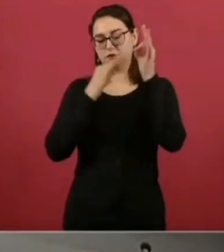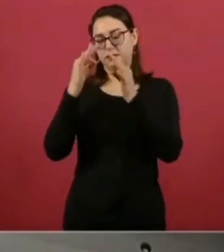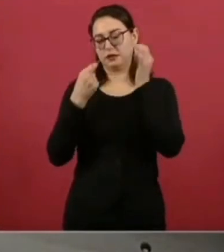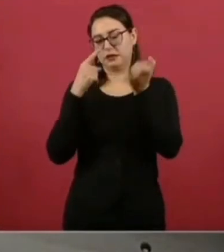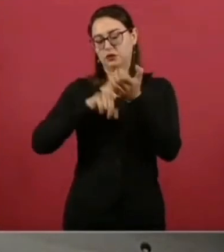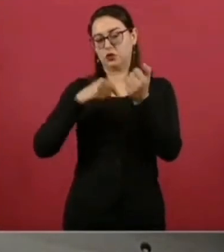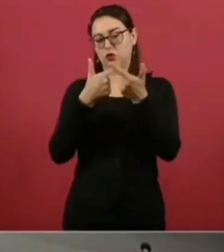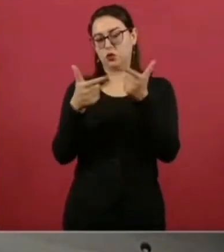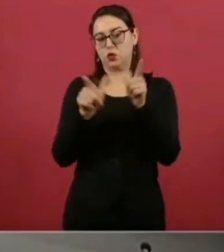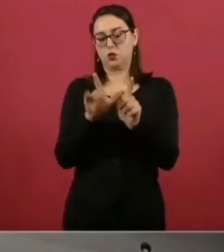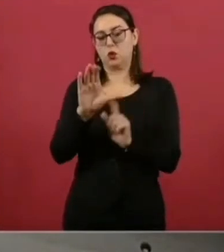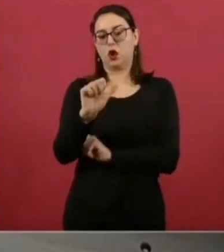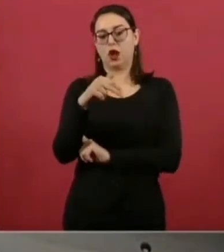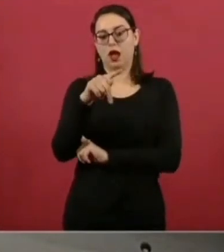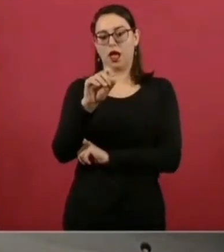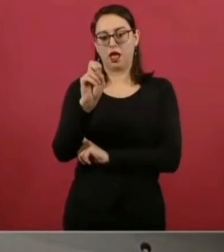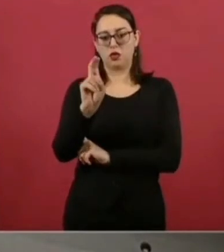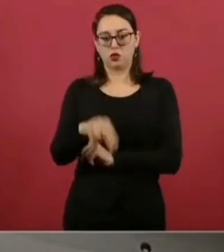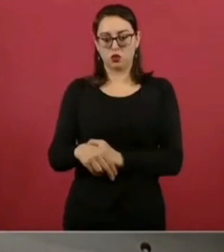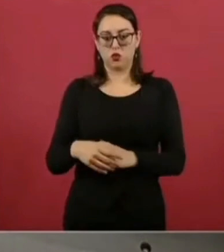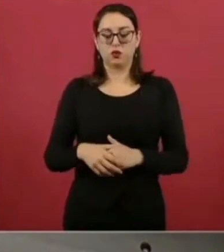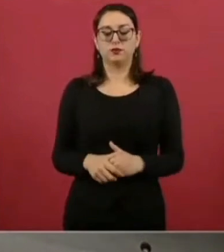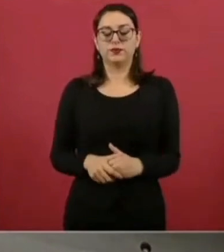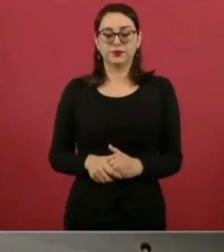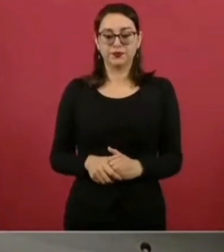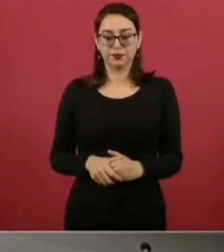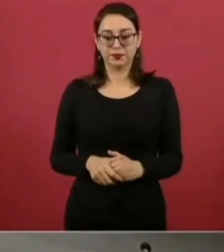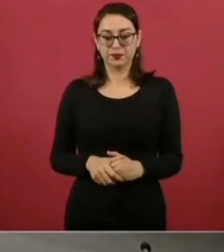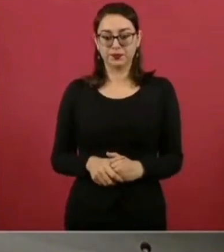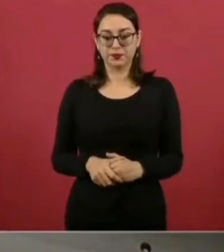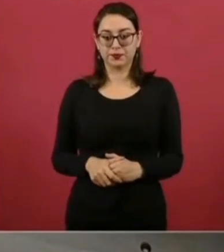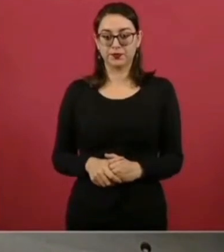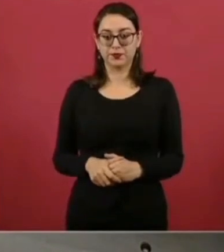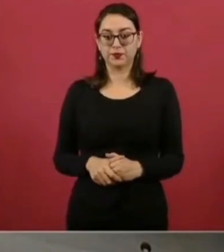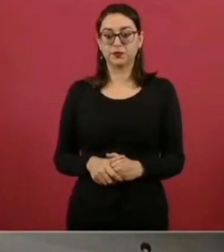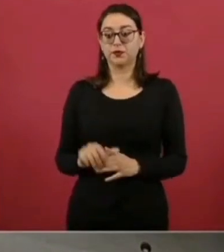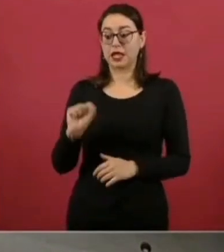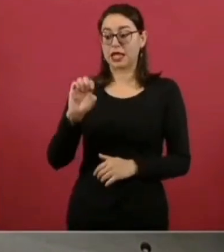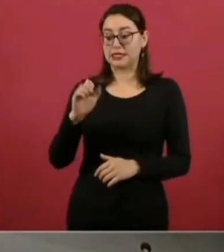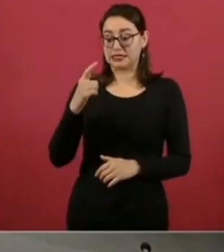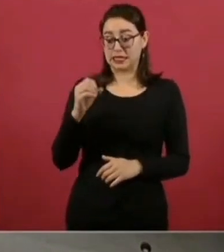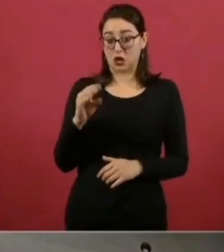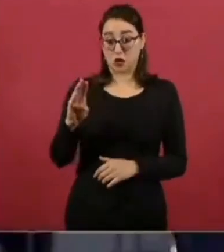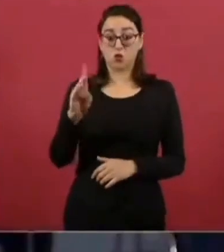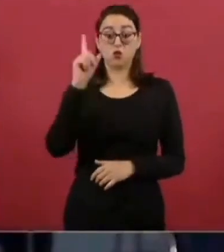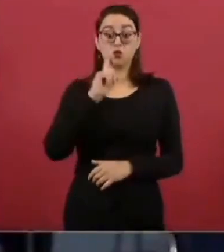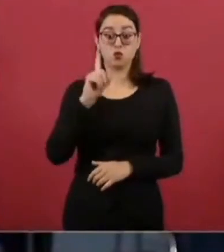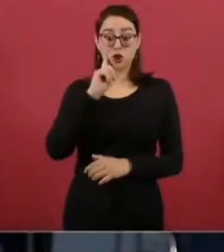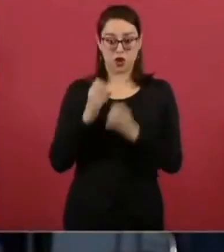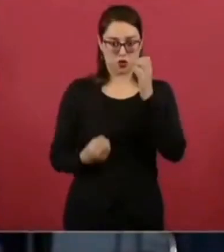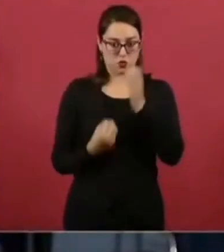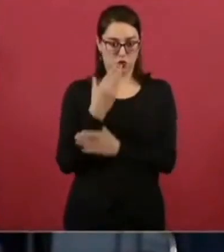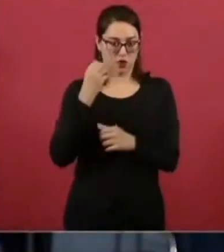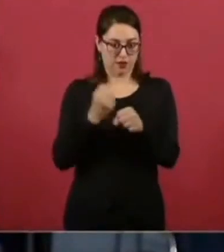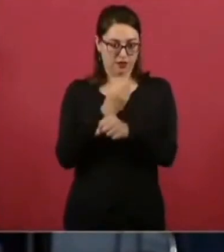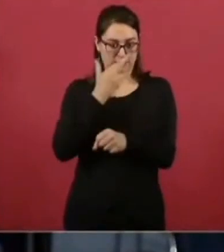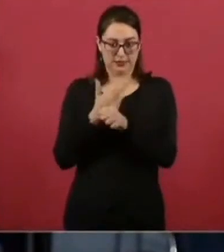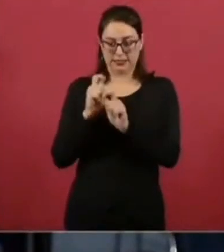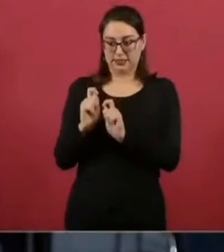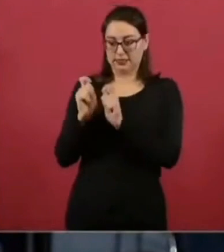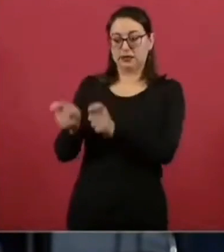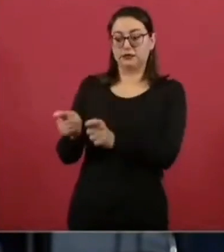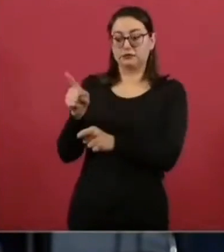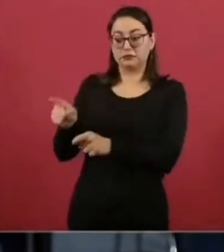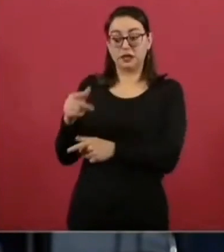si en esta en esta nueva encomienda que tiene la secretaria de Gobernación, Luisa María Alcalde, preguntarle si está